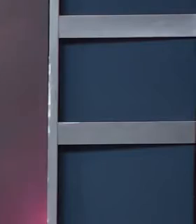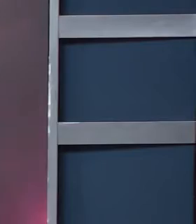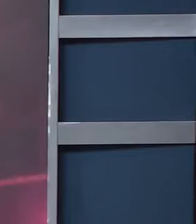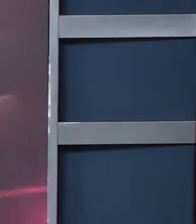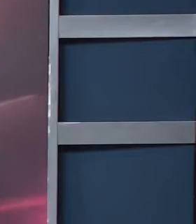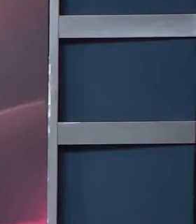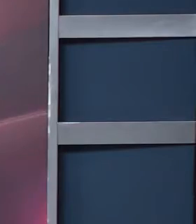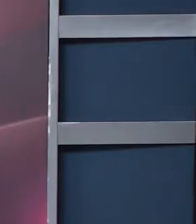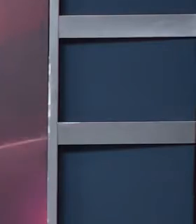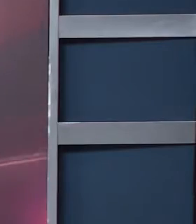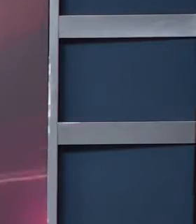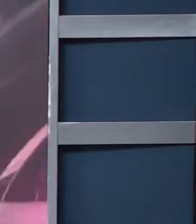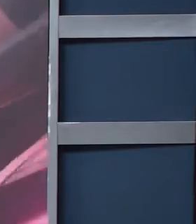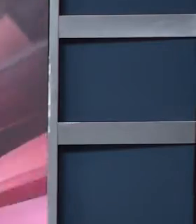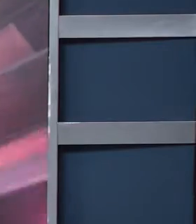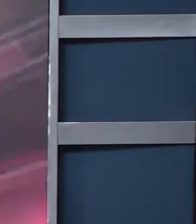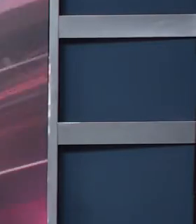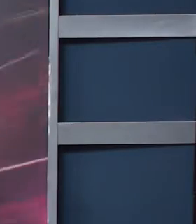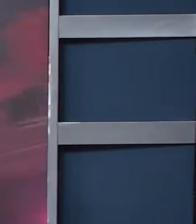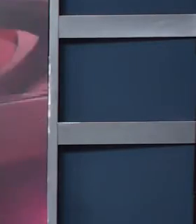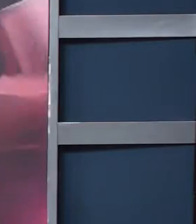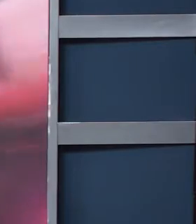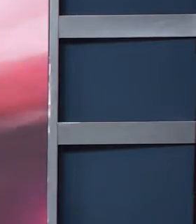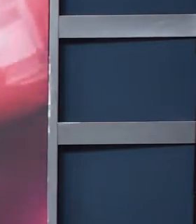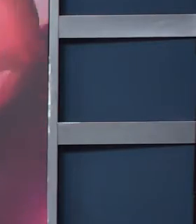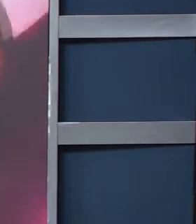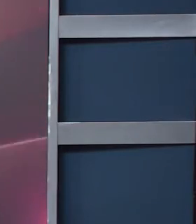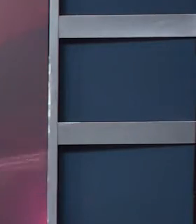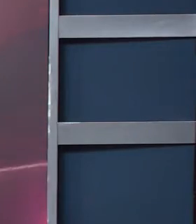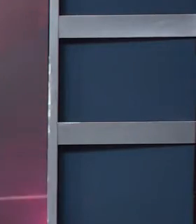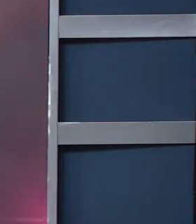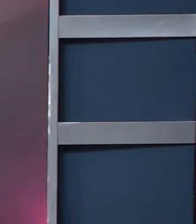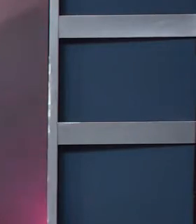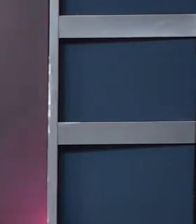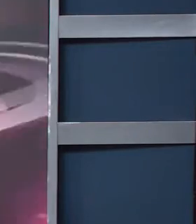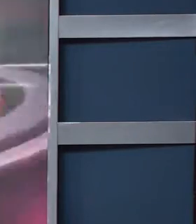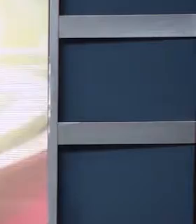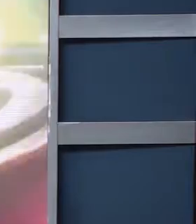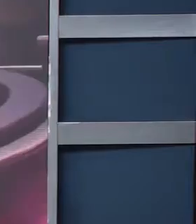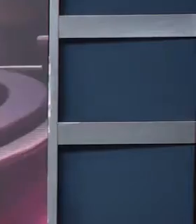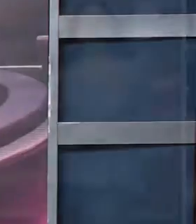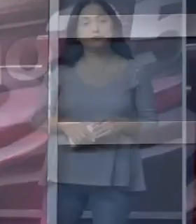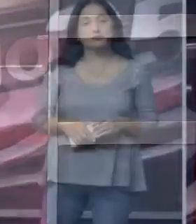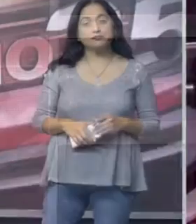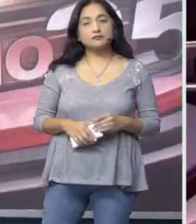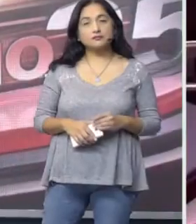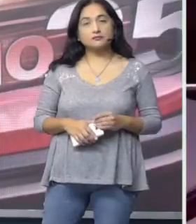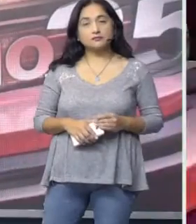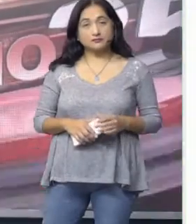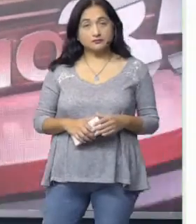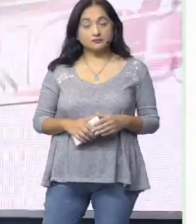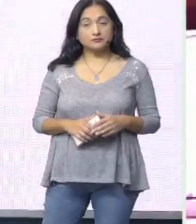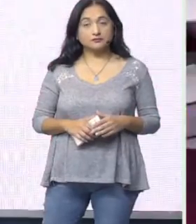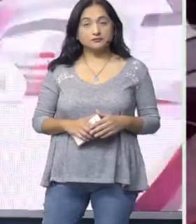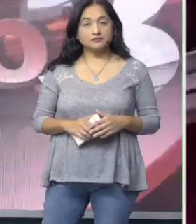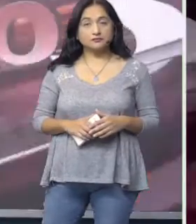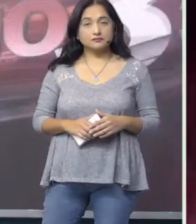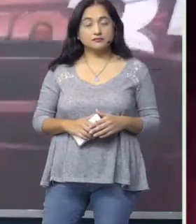niveles y modalidades, íbamos a estar representados en esa comisión